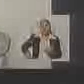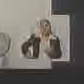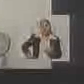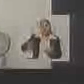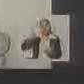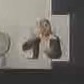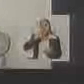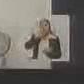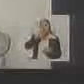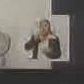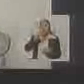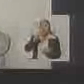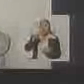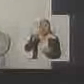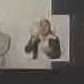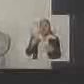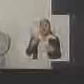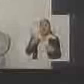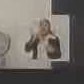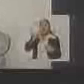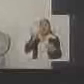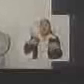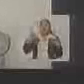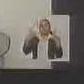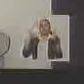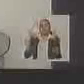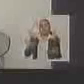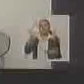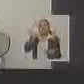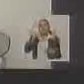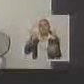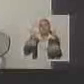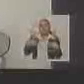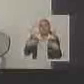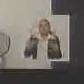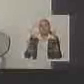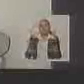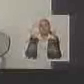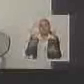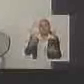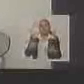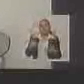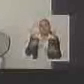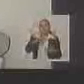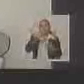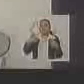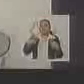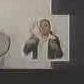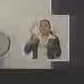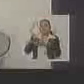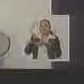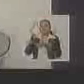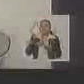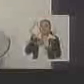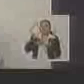mejor actitud, una autenticidad y una autonomía como delegación.